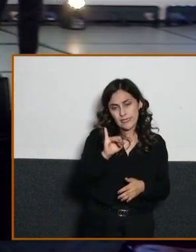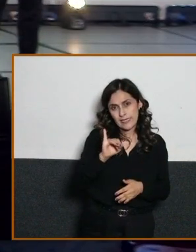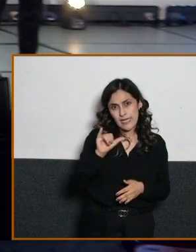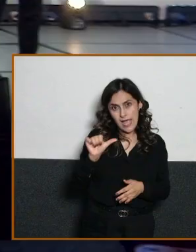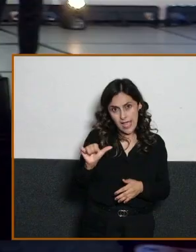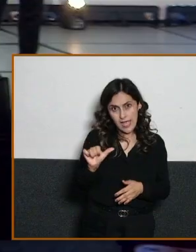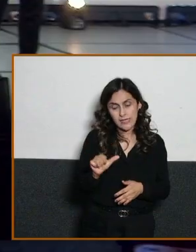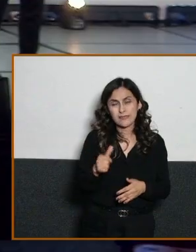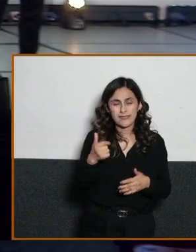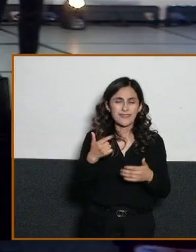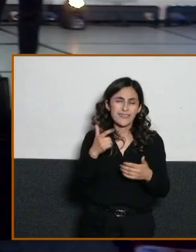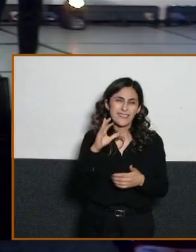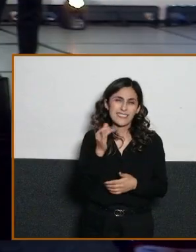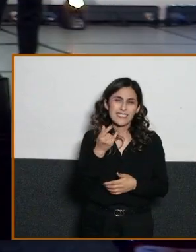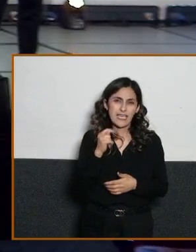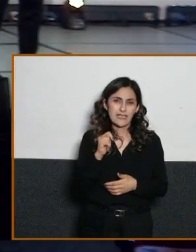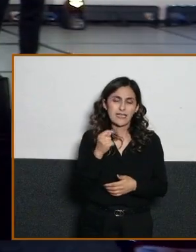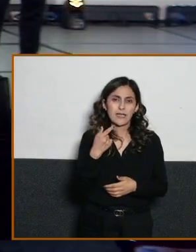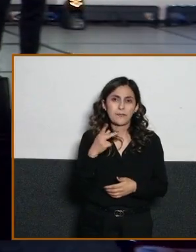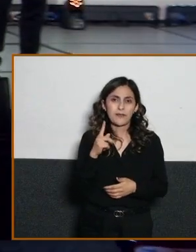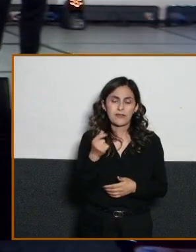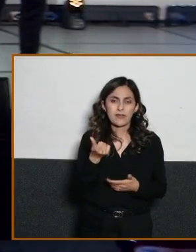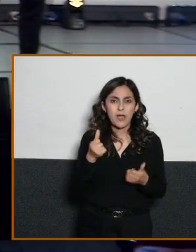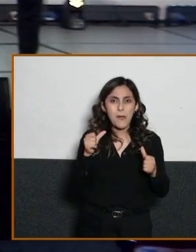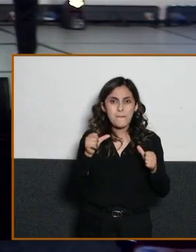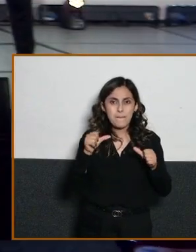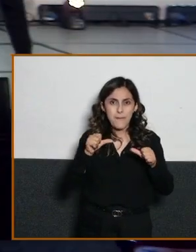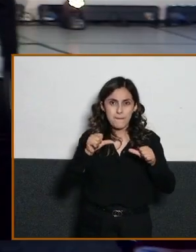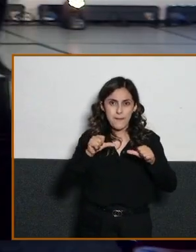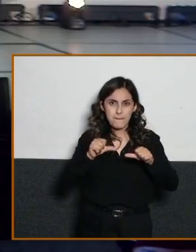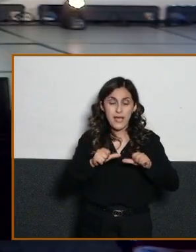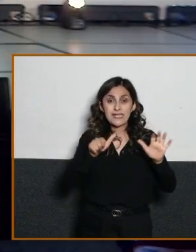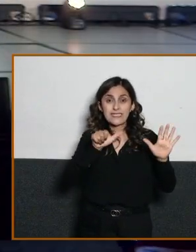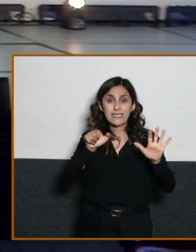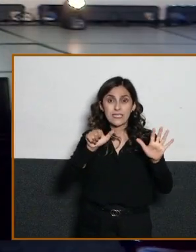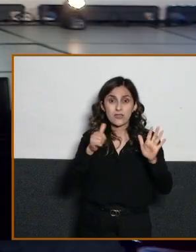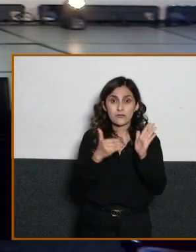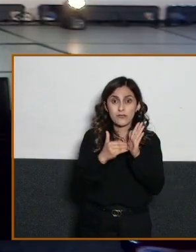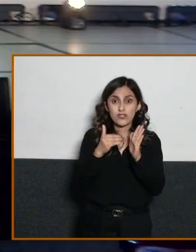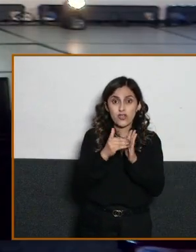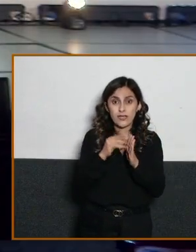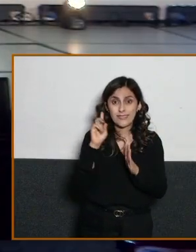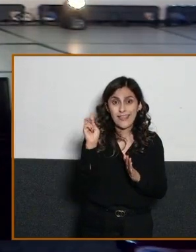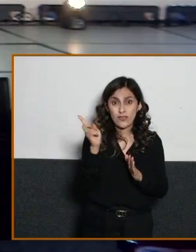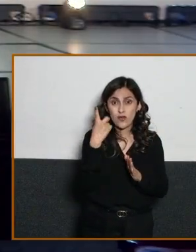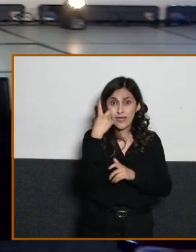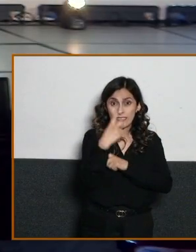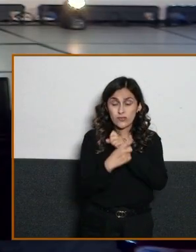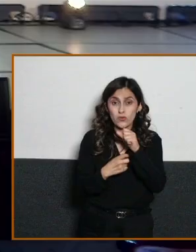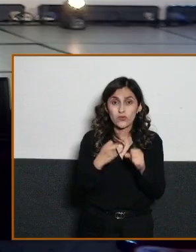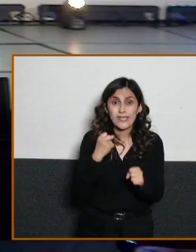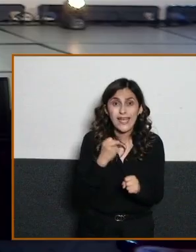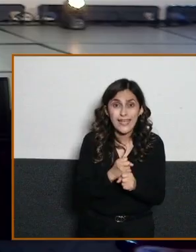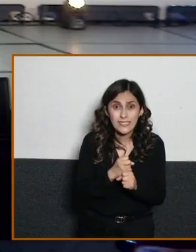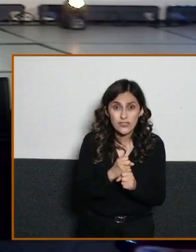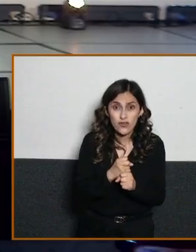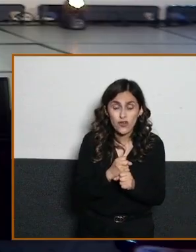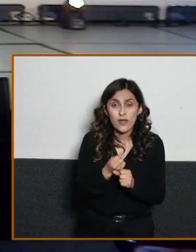no ha tenido ganancias para nada. De hecho, pierde alrededor de $600 millones al año solamente para estar